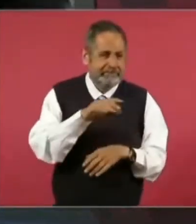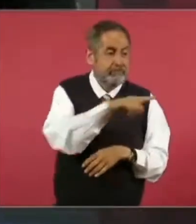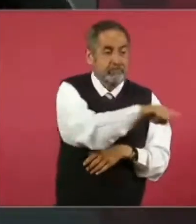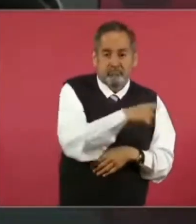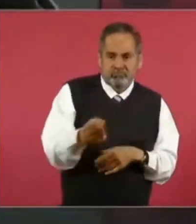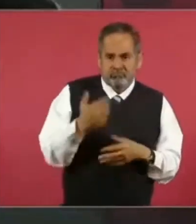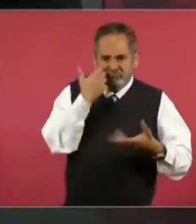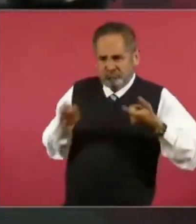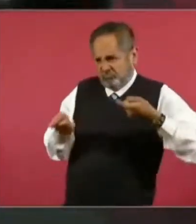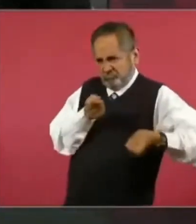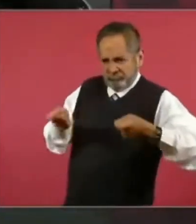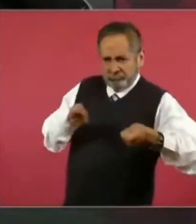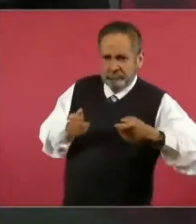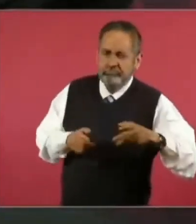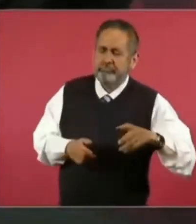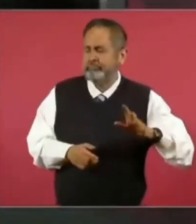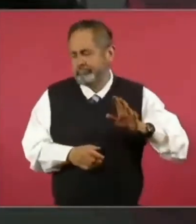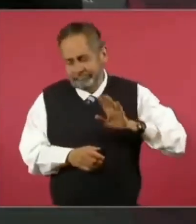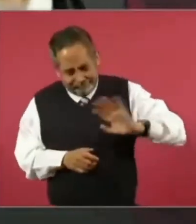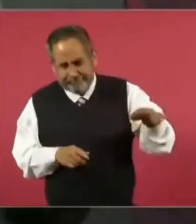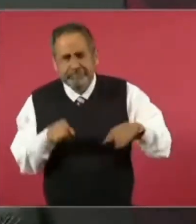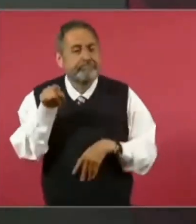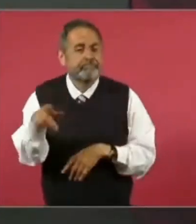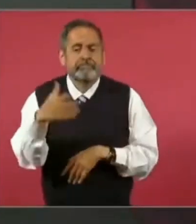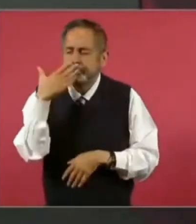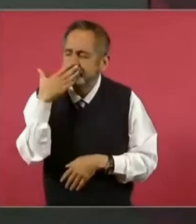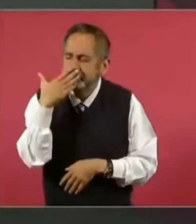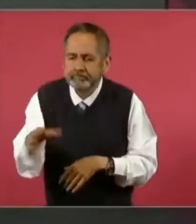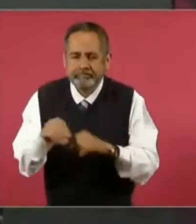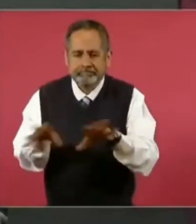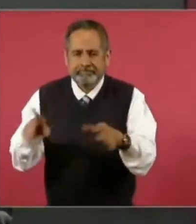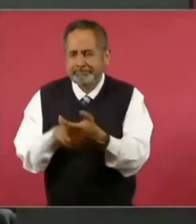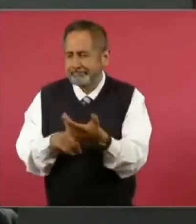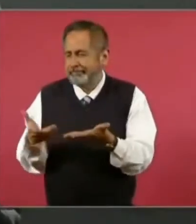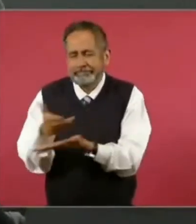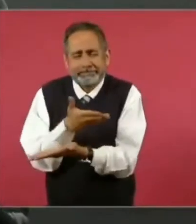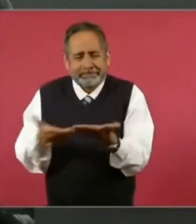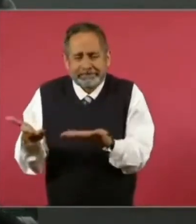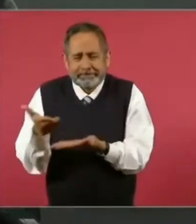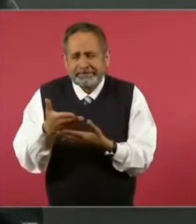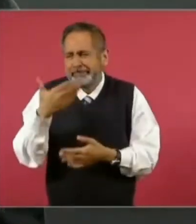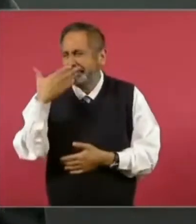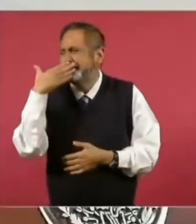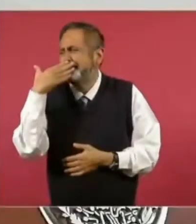controlar ahora, ¿no? También los potentados.